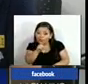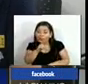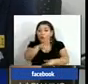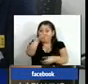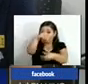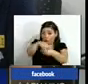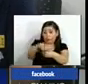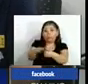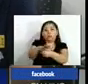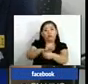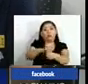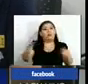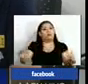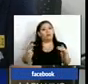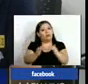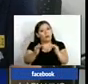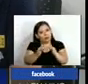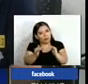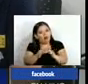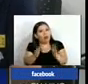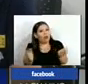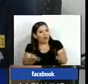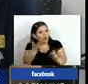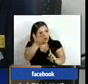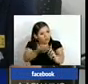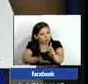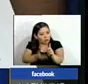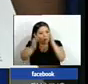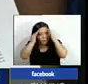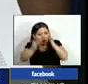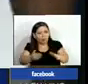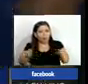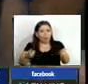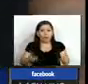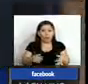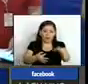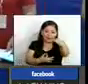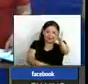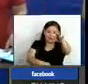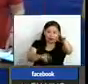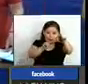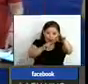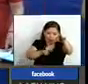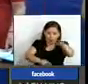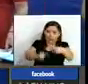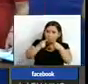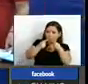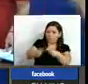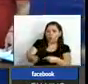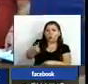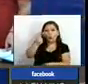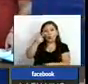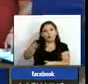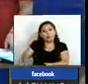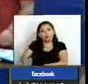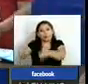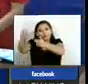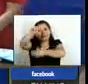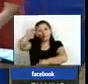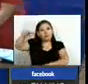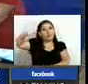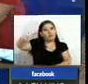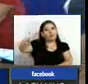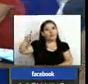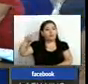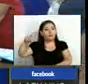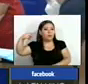misma, así como los procedimientos seguidos para su atención. Con esta petición, llegaron hasta la Procuraduría para la Defensa de